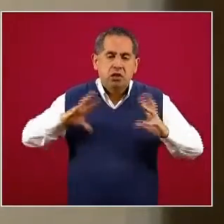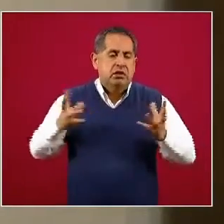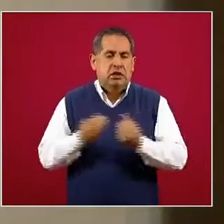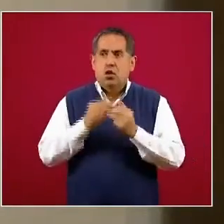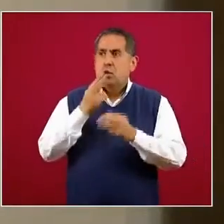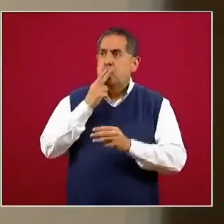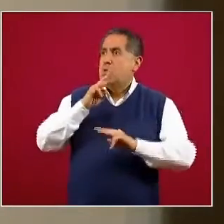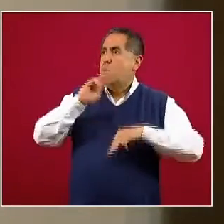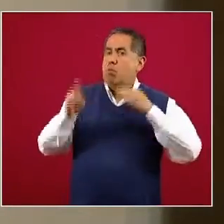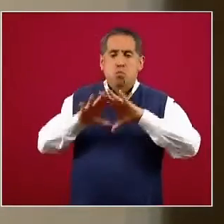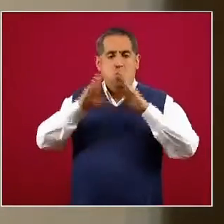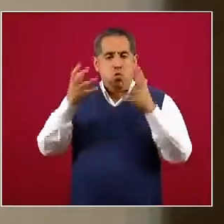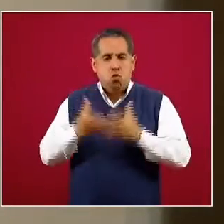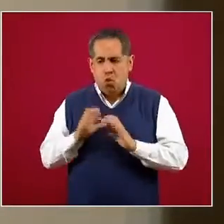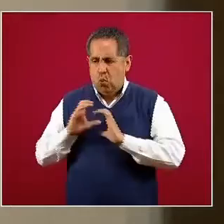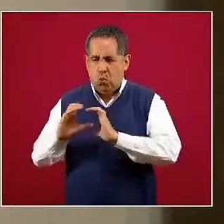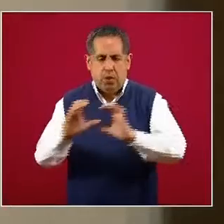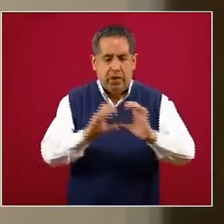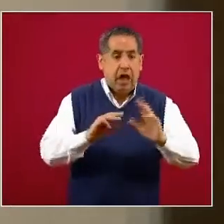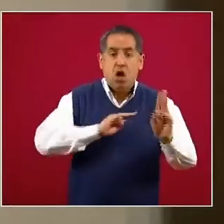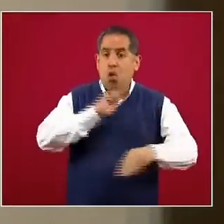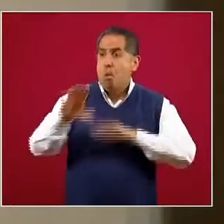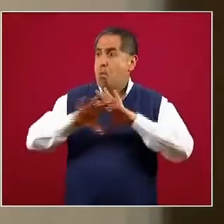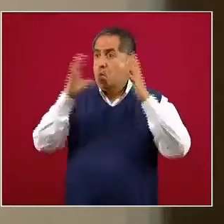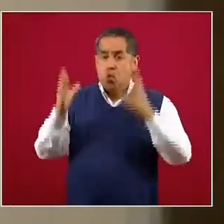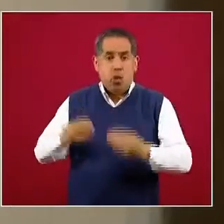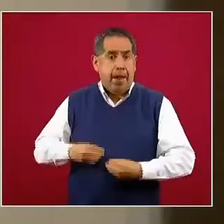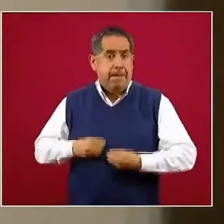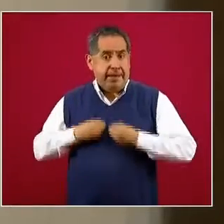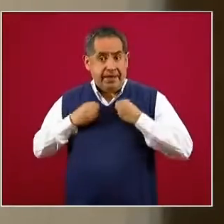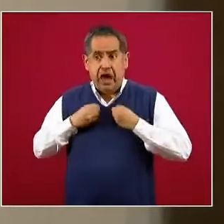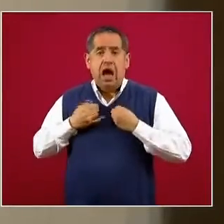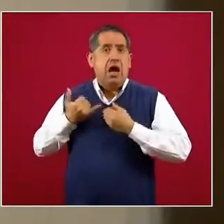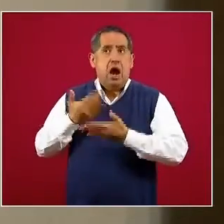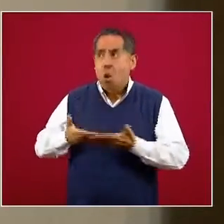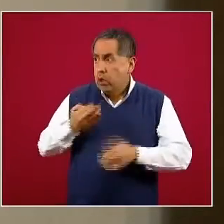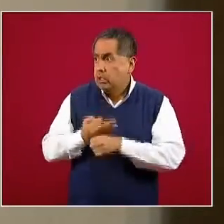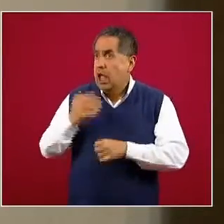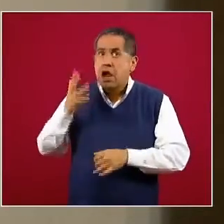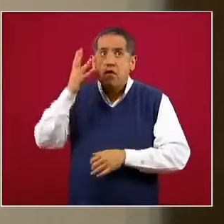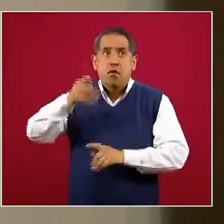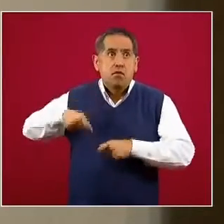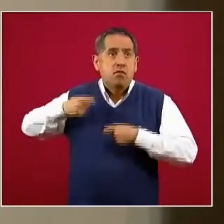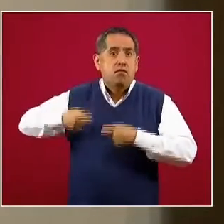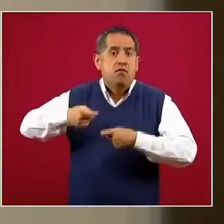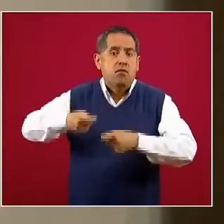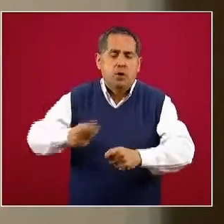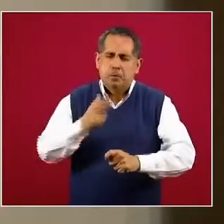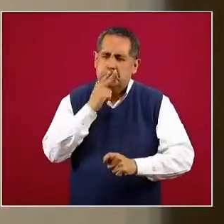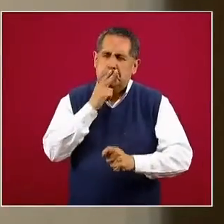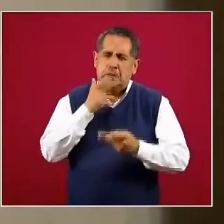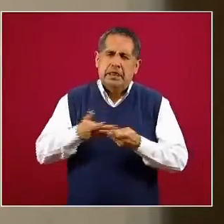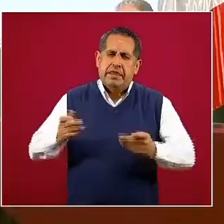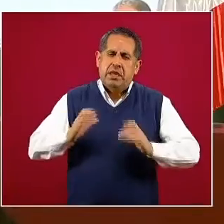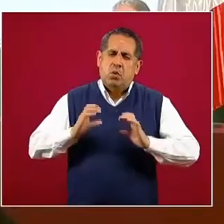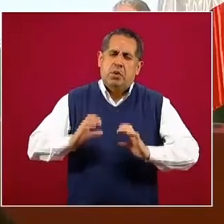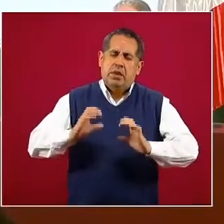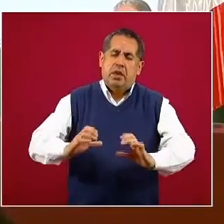de semillas, de fertilizantes, renta de tractores, de yuntas, contratación de mano de obra, para impulsar la